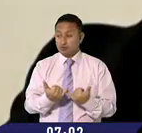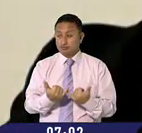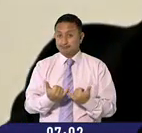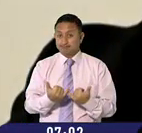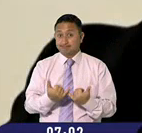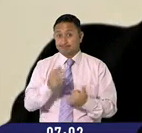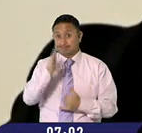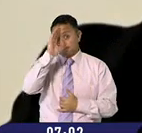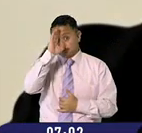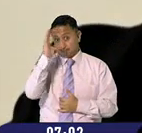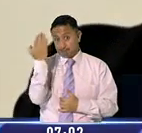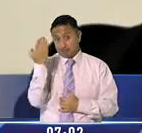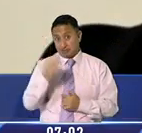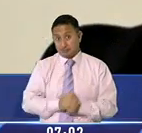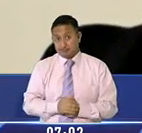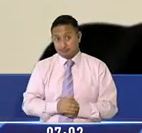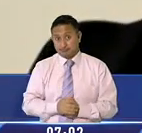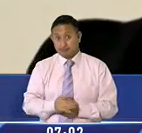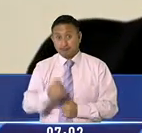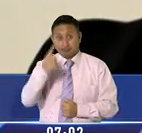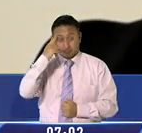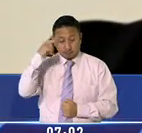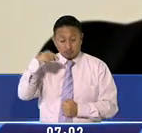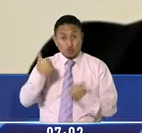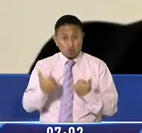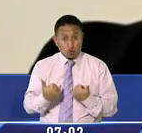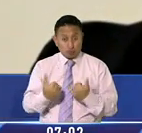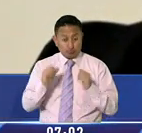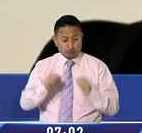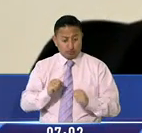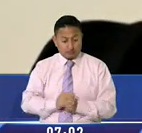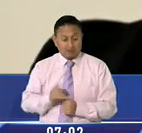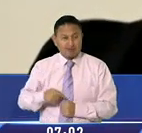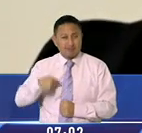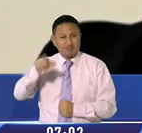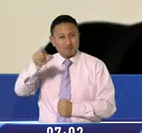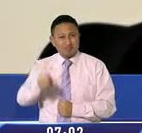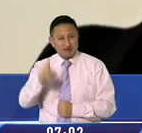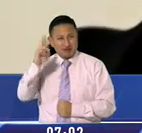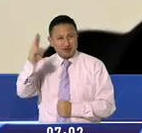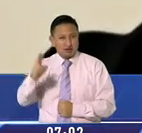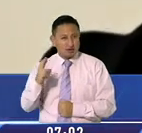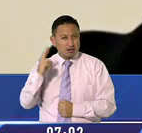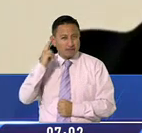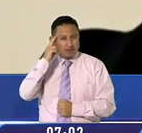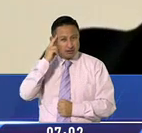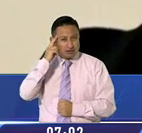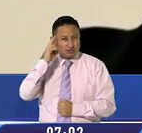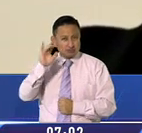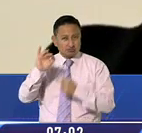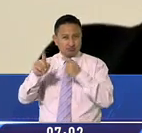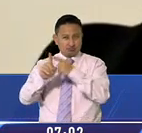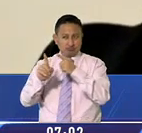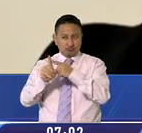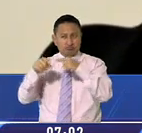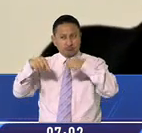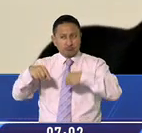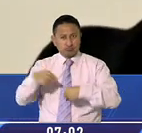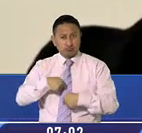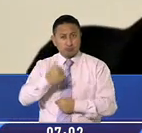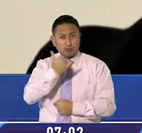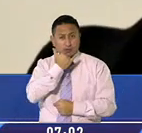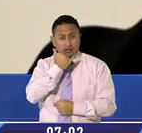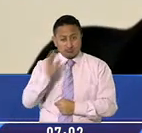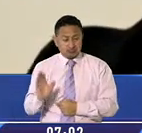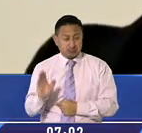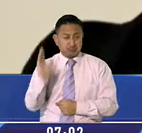la vía perfecta para que se dé una reflexión por parte del señor Leonidas Issa, que se baje un poco